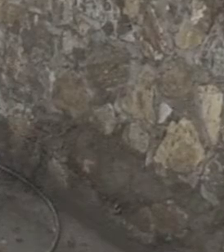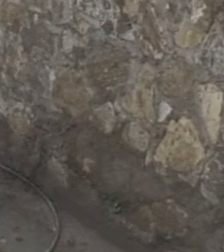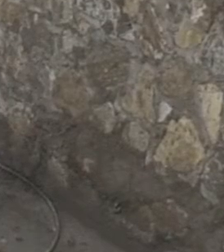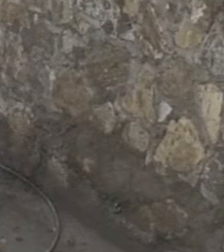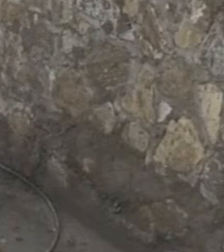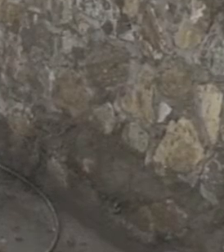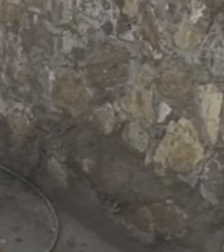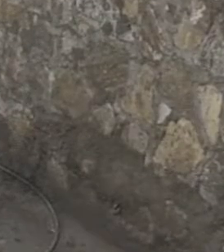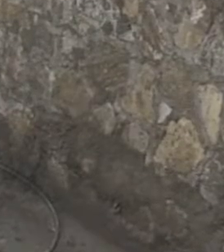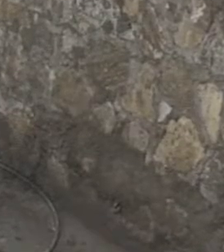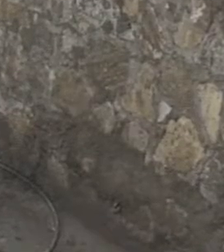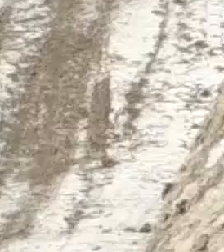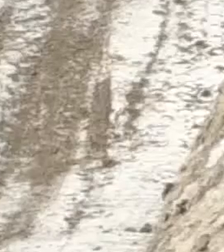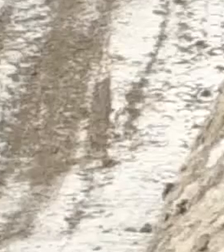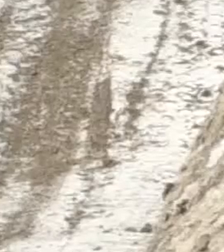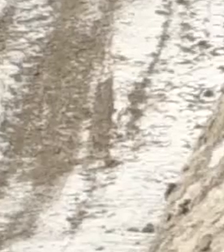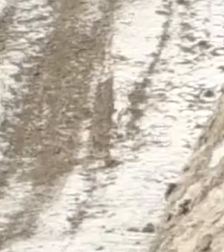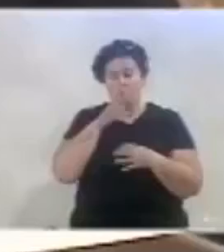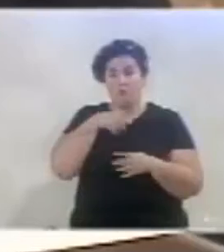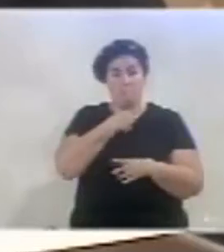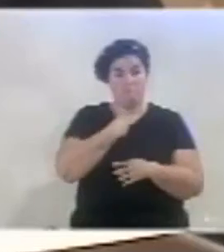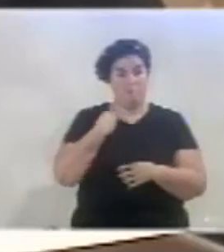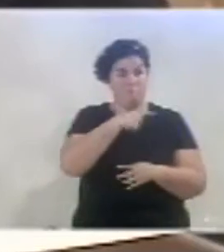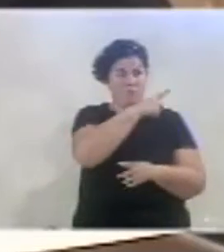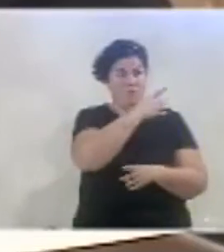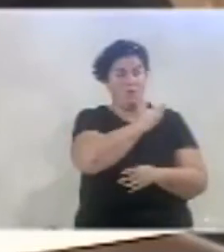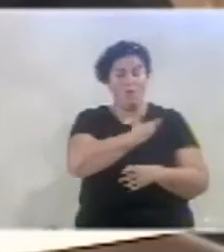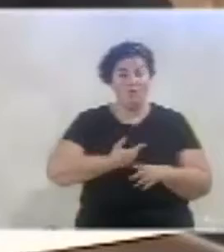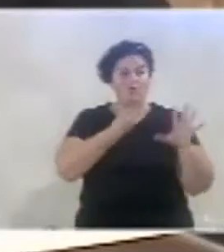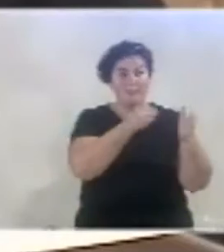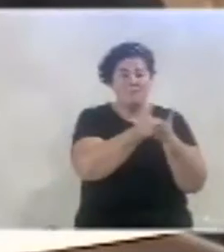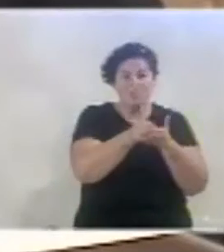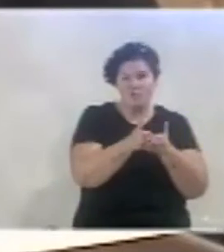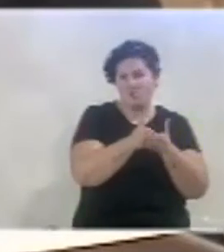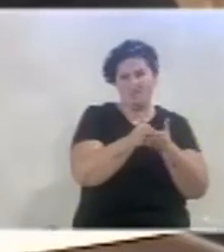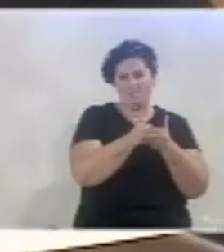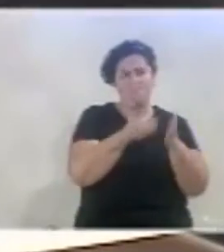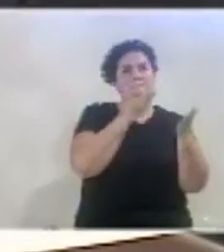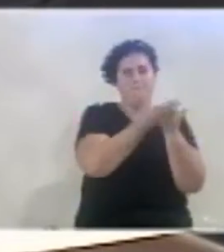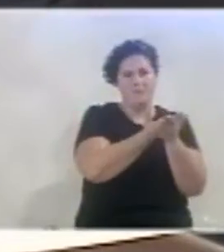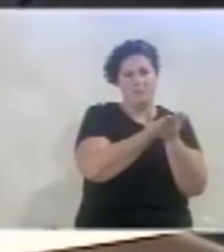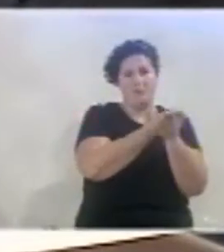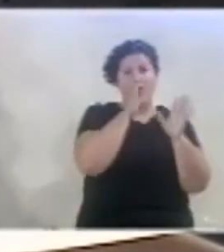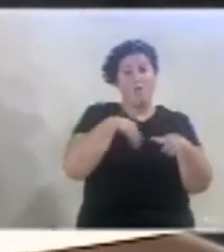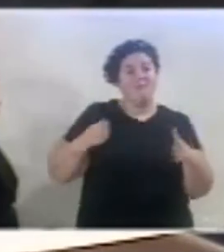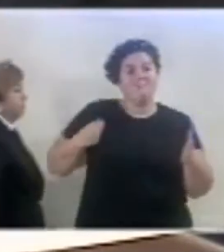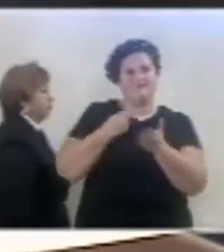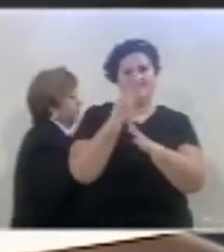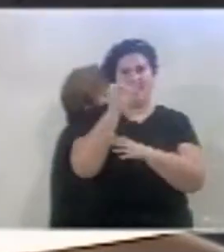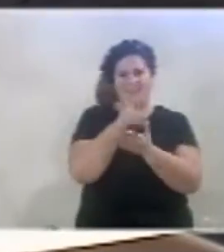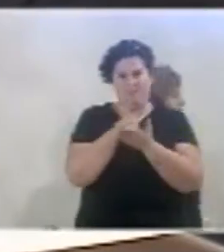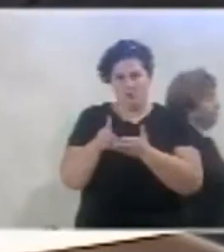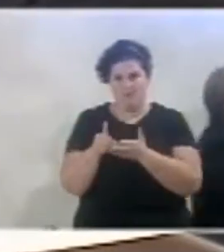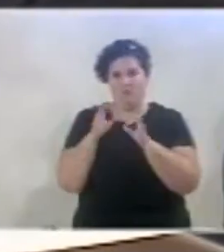también necesarias. En el año 2006 esos propietarios pedían 7 millones y ahora va a haber que vale 30 millones. Claro que también se ha dicho a